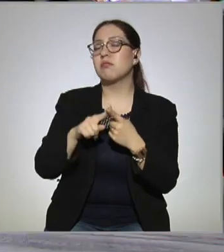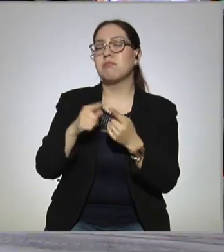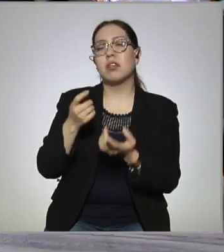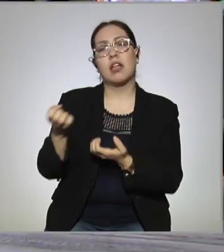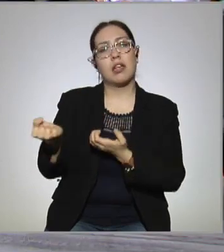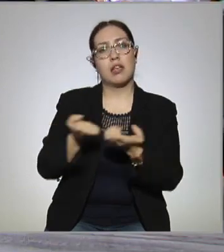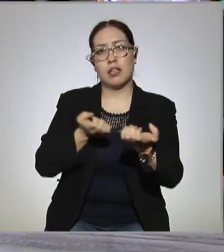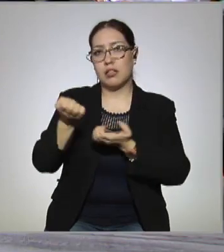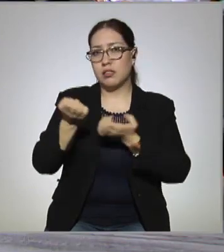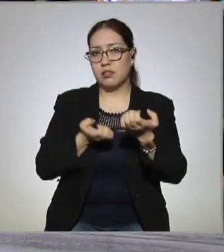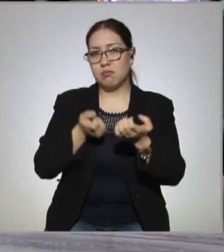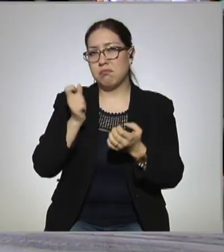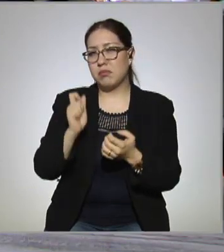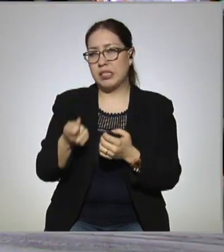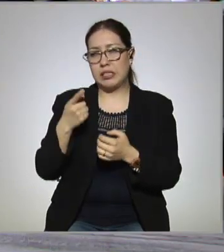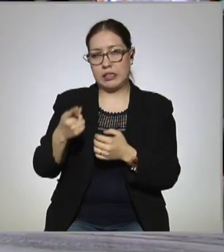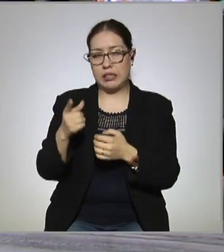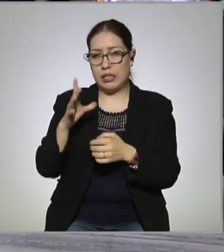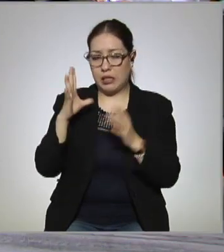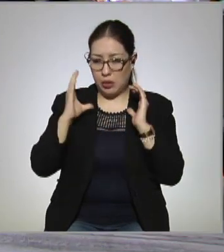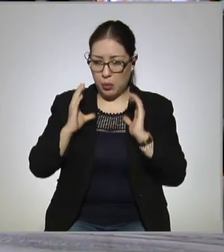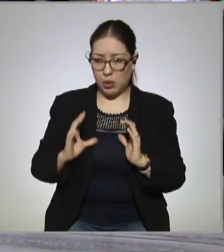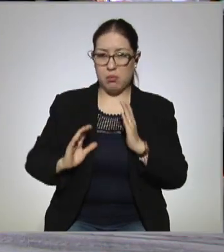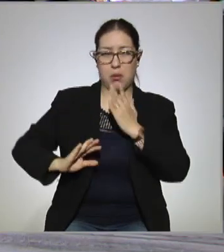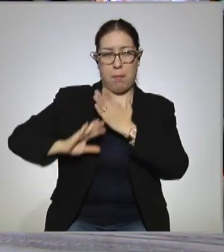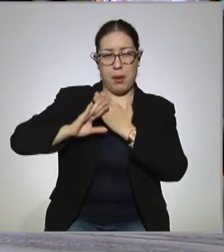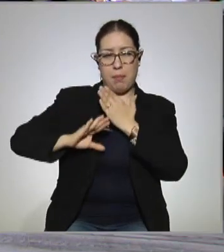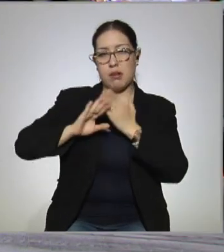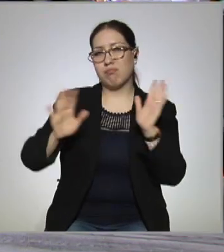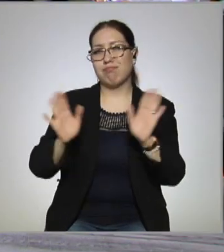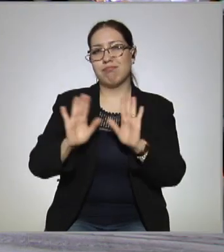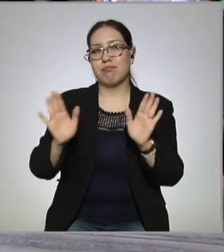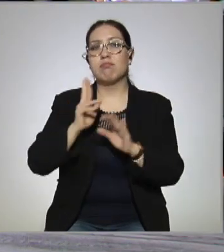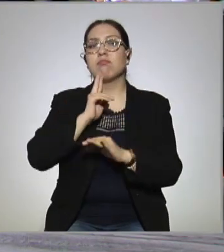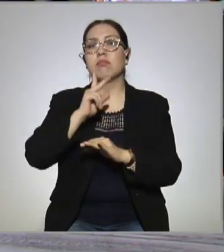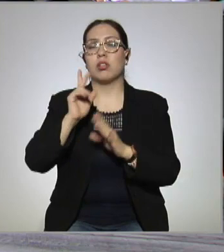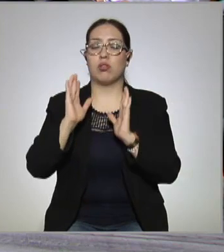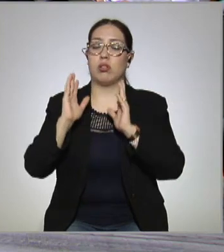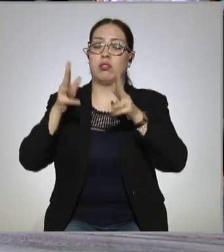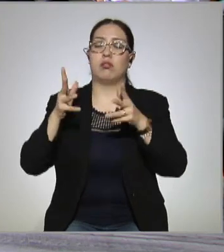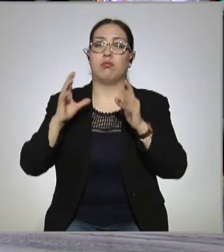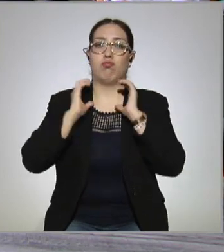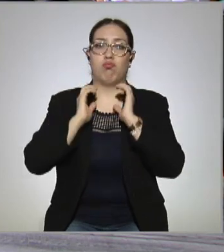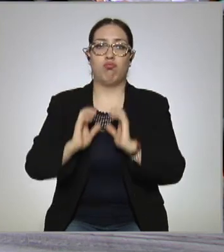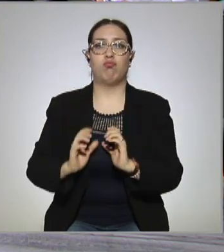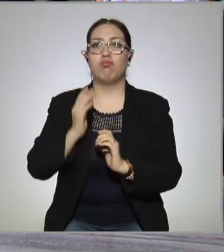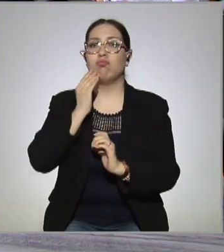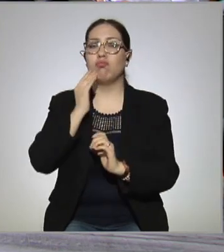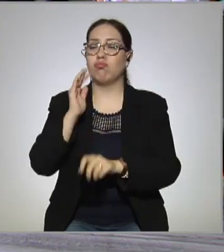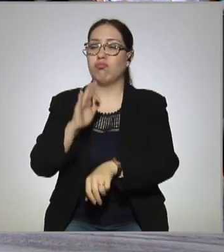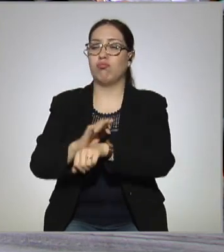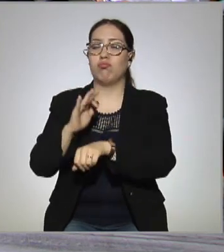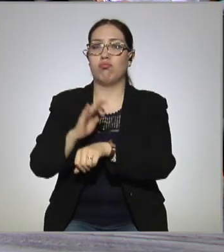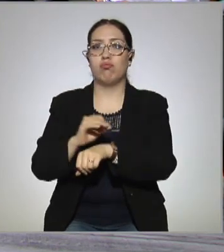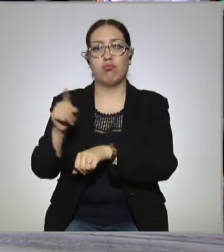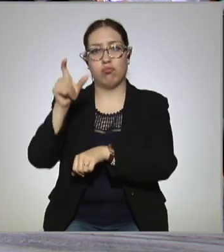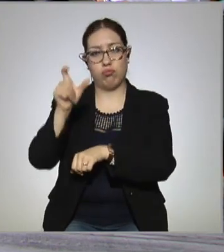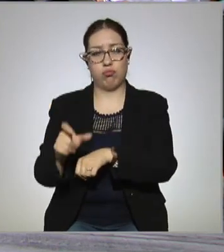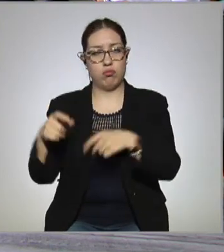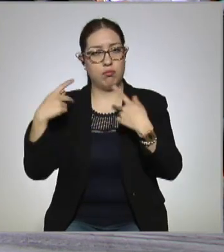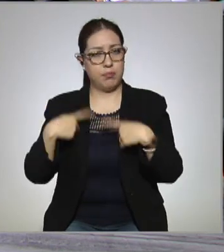implica justamente invadir lo menos posible el cuerpo e intentando preservar la estructura tal como nació y tal como para la edad y tipo del